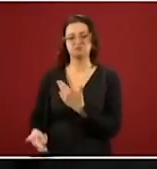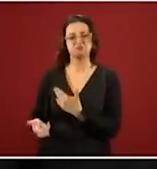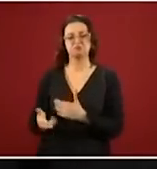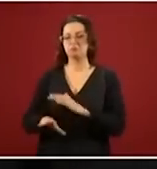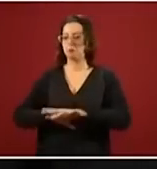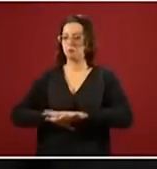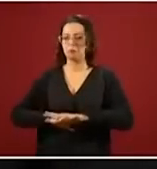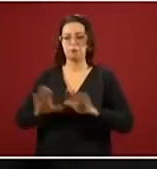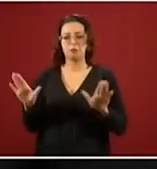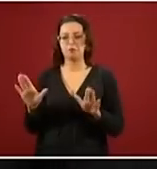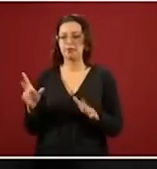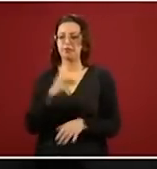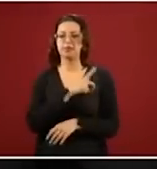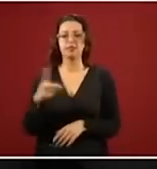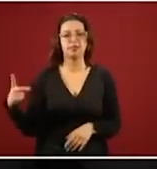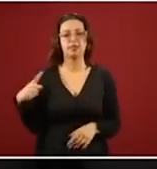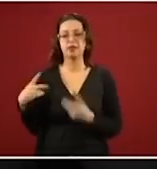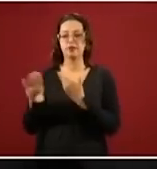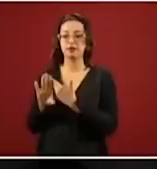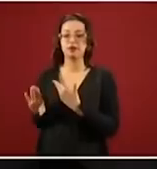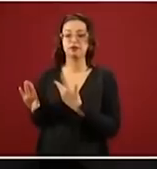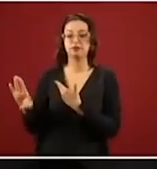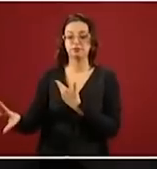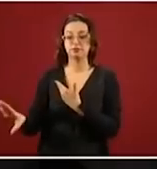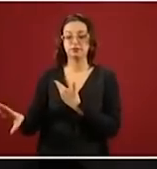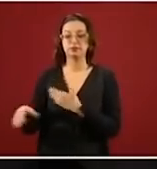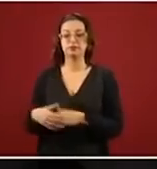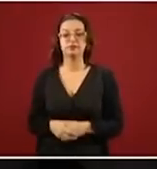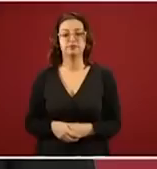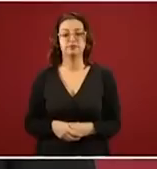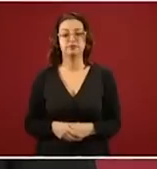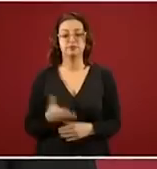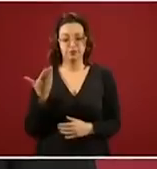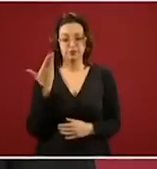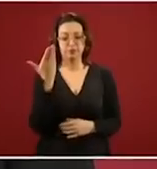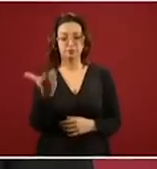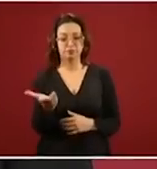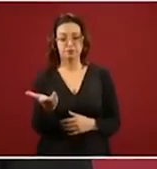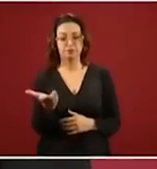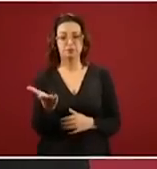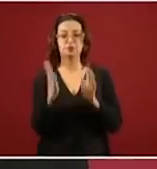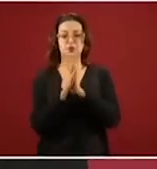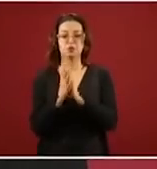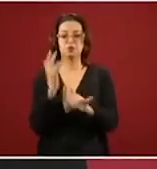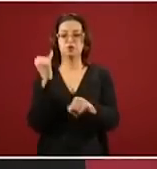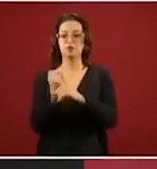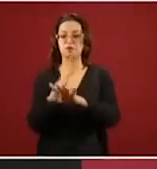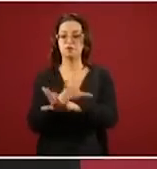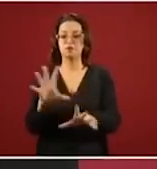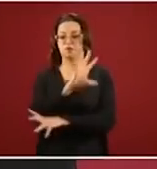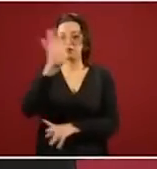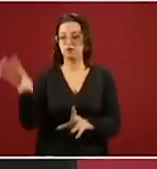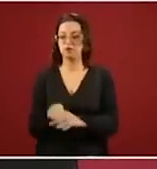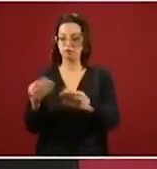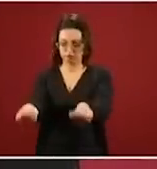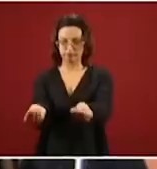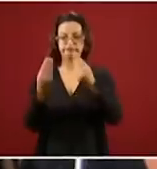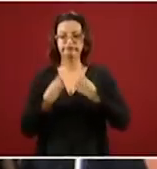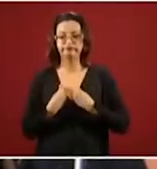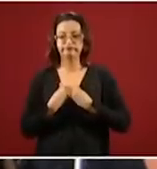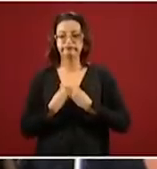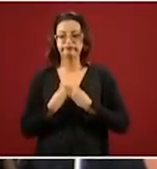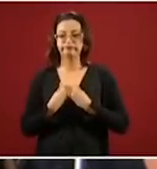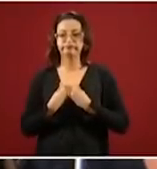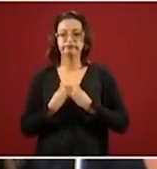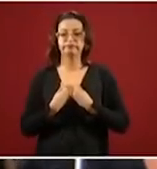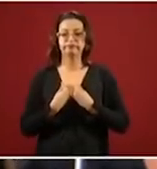luego que se debe de combatir y te pedimos que nos des toda la información